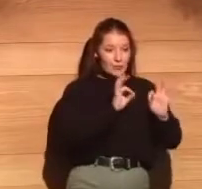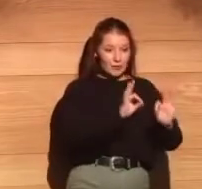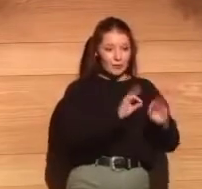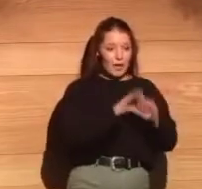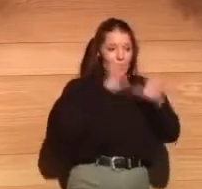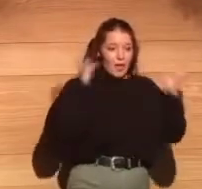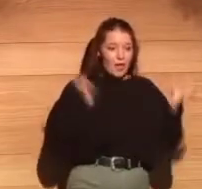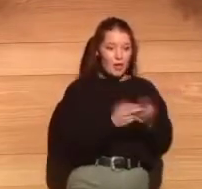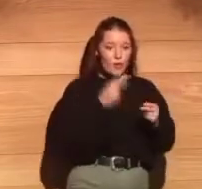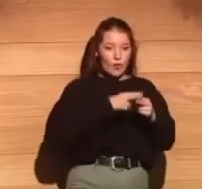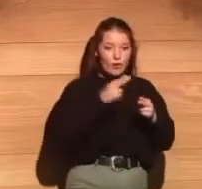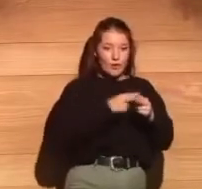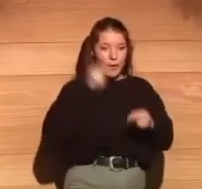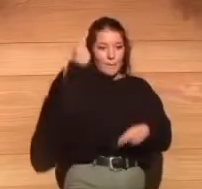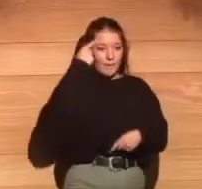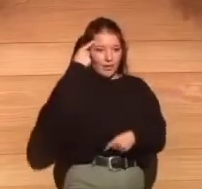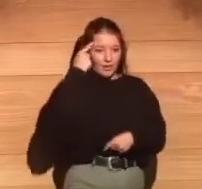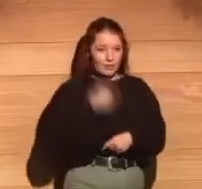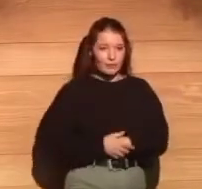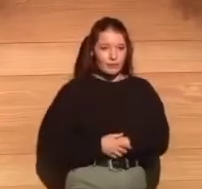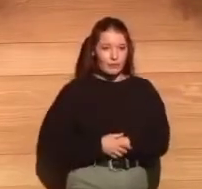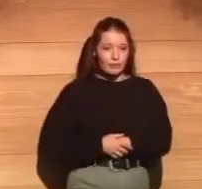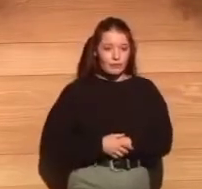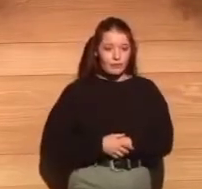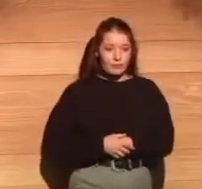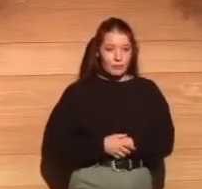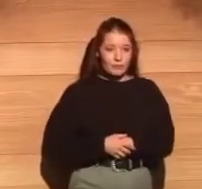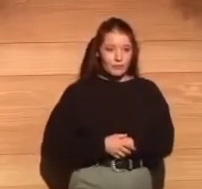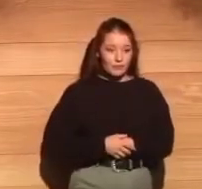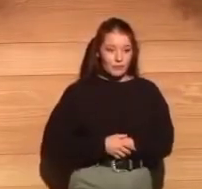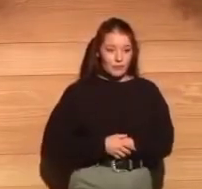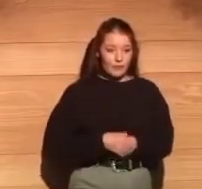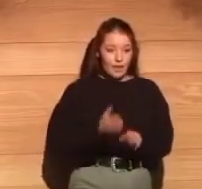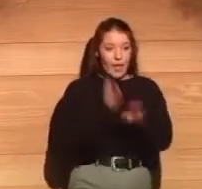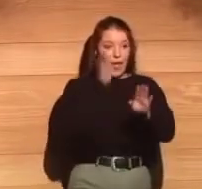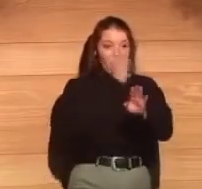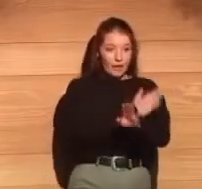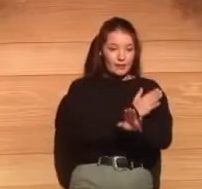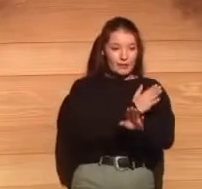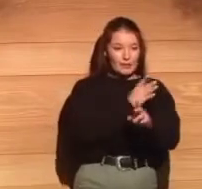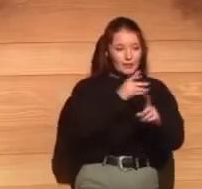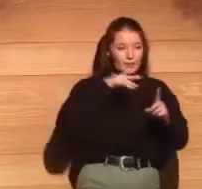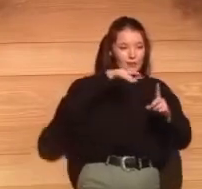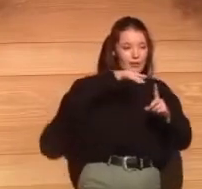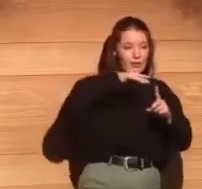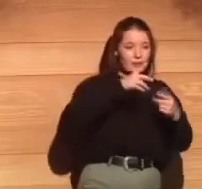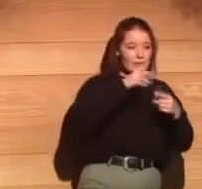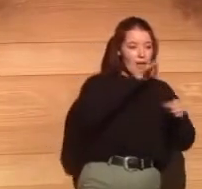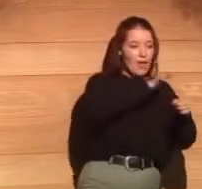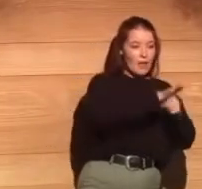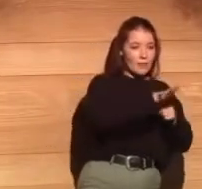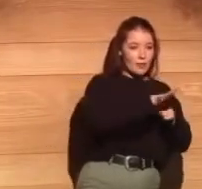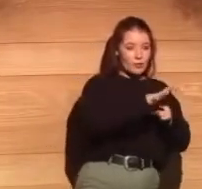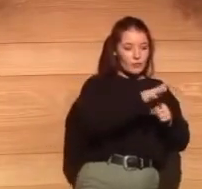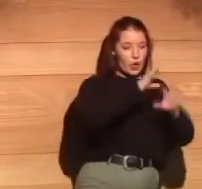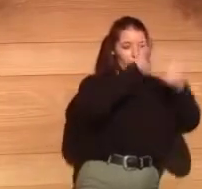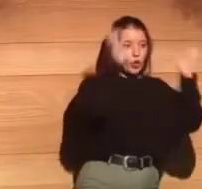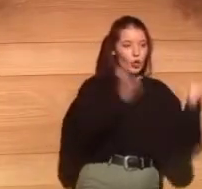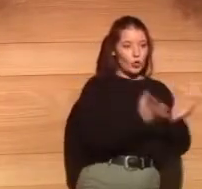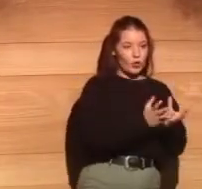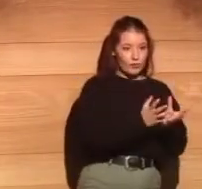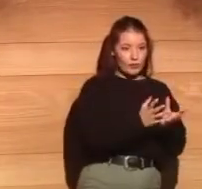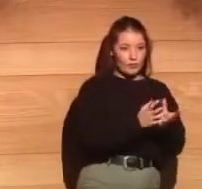mente. Porque esa geopolítica que antes se limitaba al aspecto geográfico, hoy en día se libra también en otros escenarios.